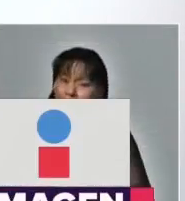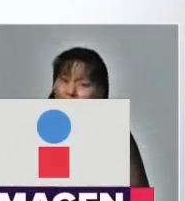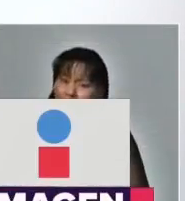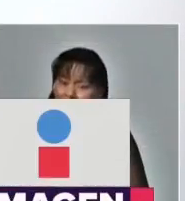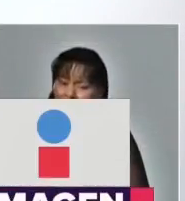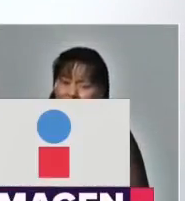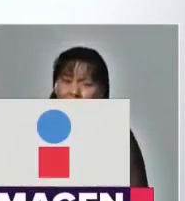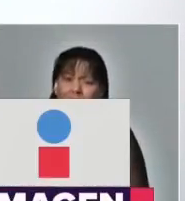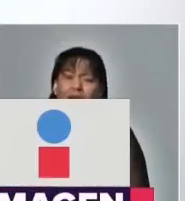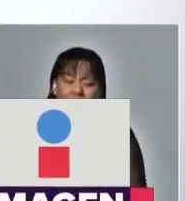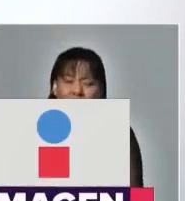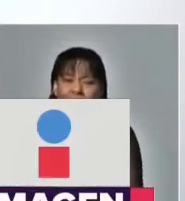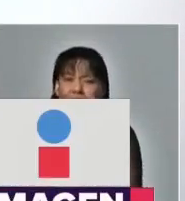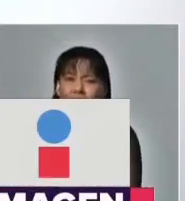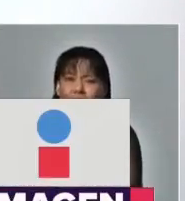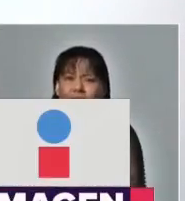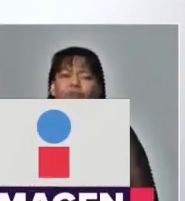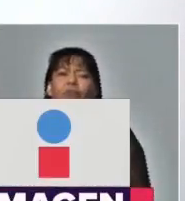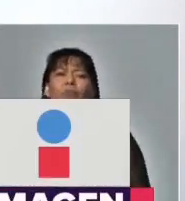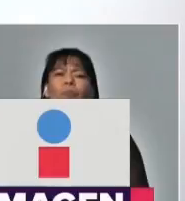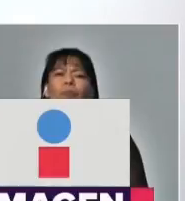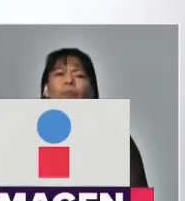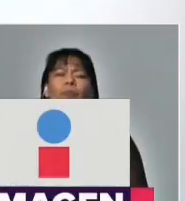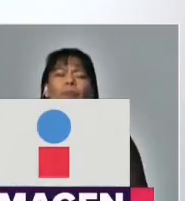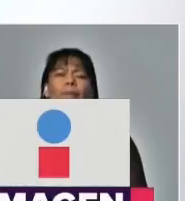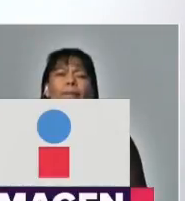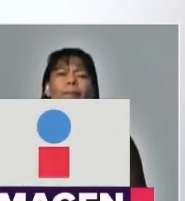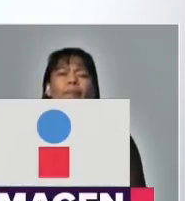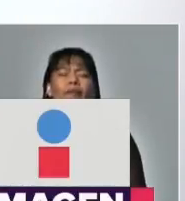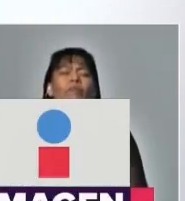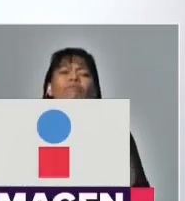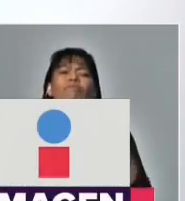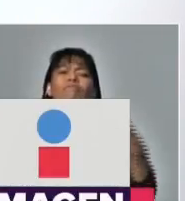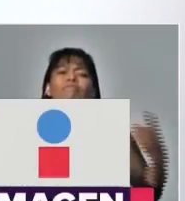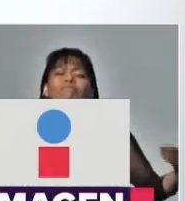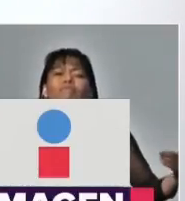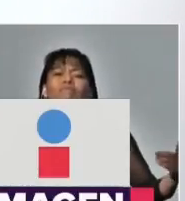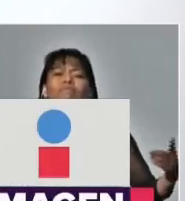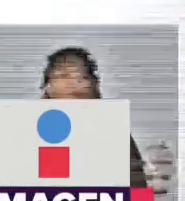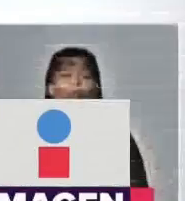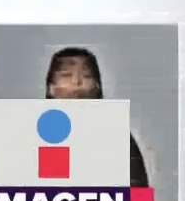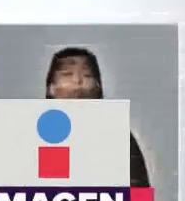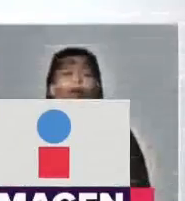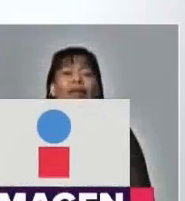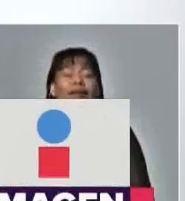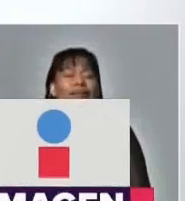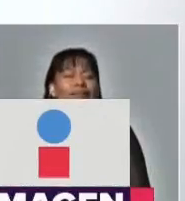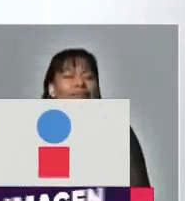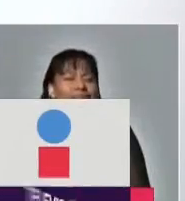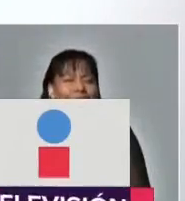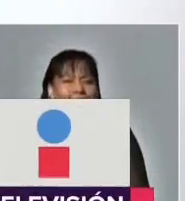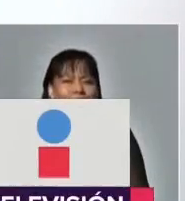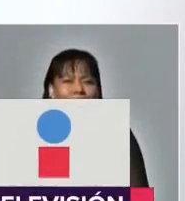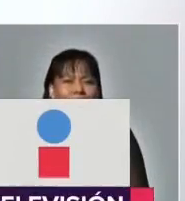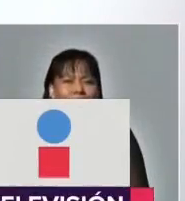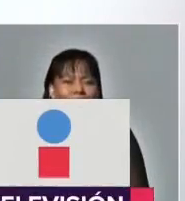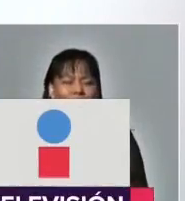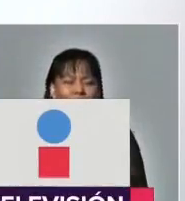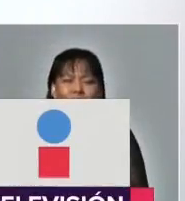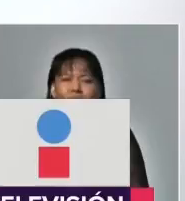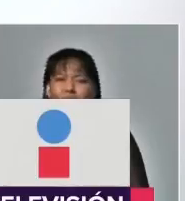propuesta que hacemos nosotros es una propuesta de desarrollo regional estratégico 19 regiones